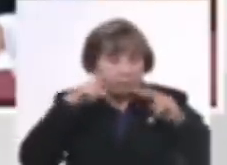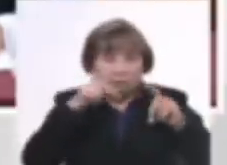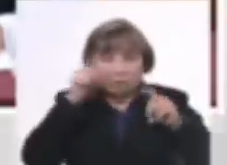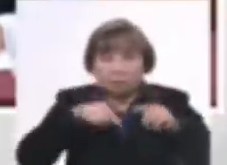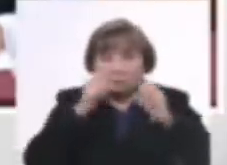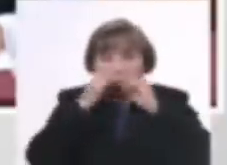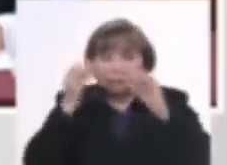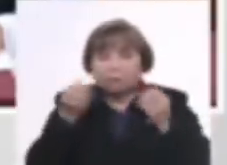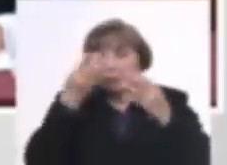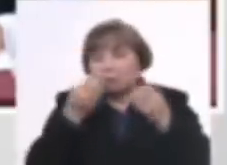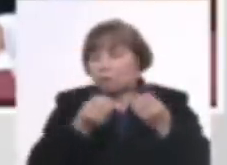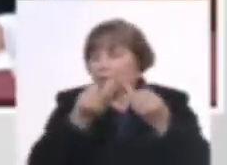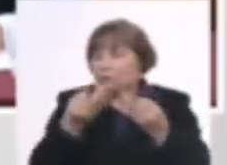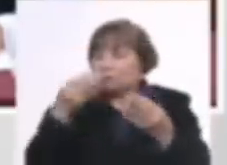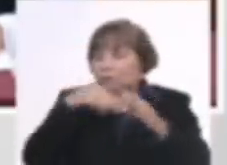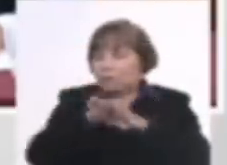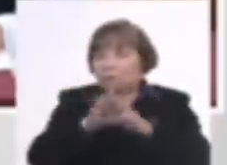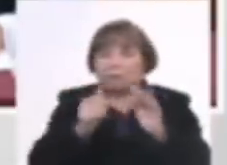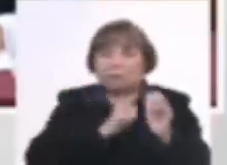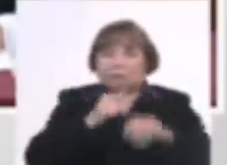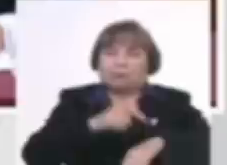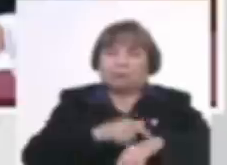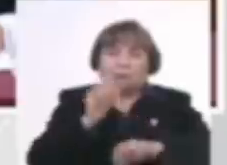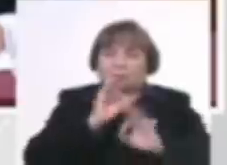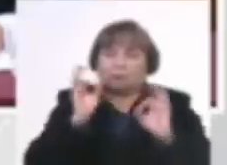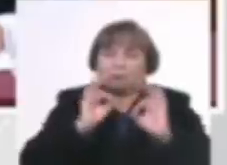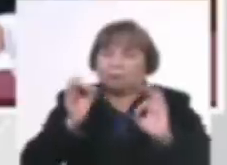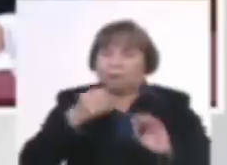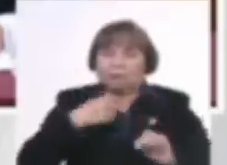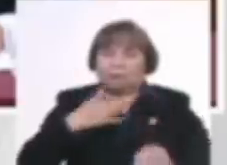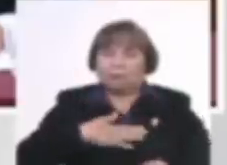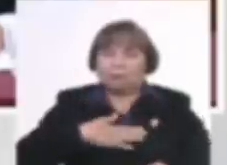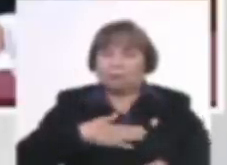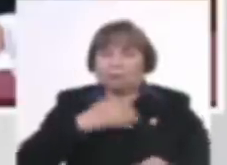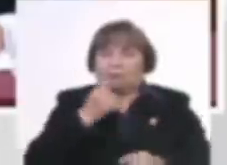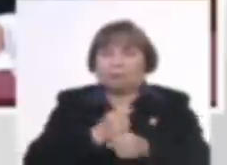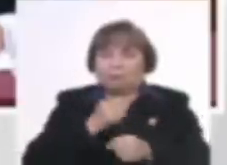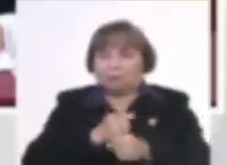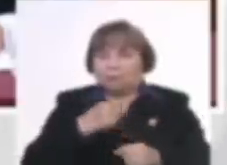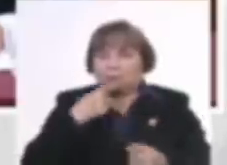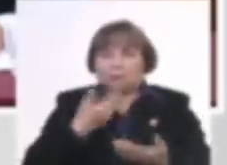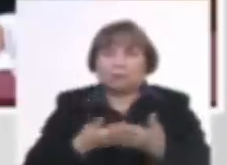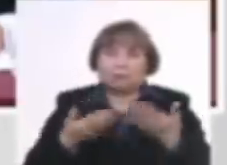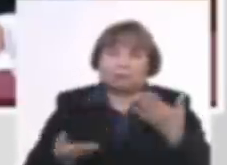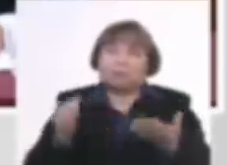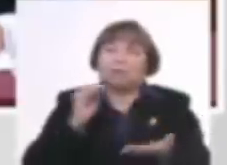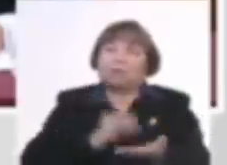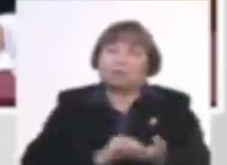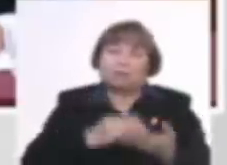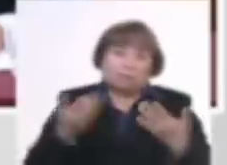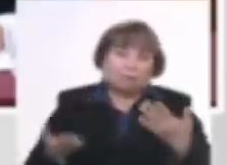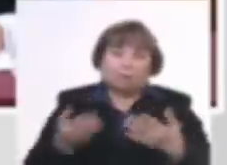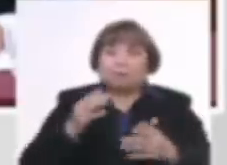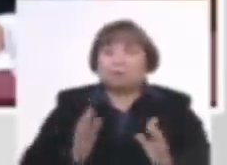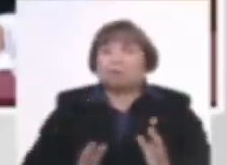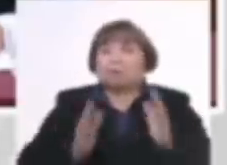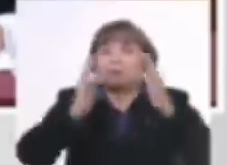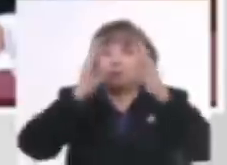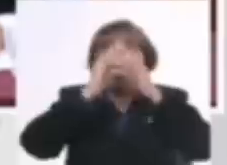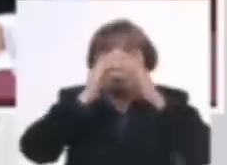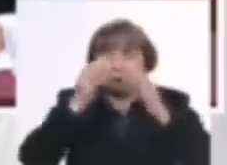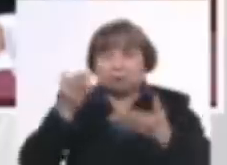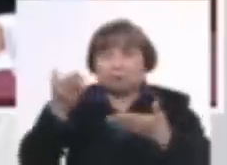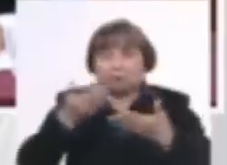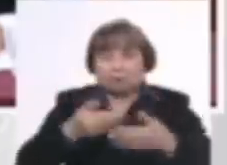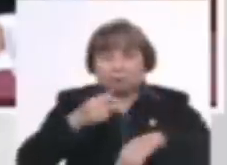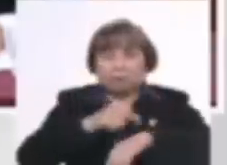día contabilizando si ingresa o no, a qué hora ingresa, no es mi trabajo. Además, yo estaba en el Palacio